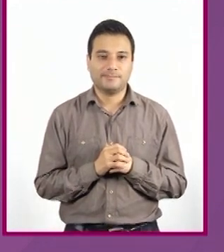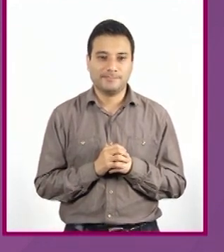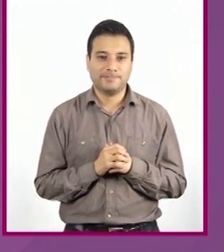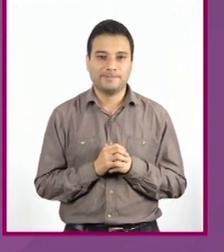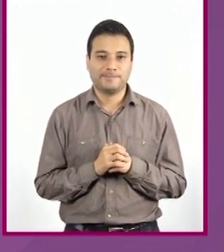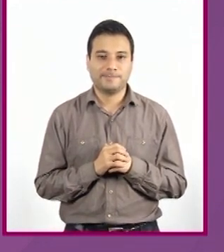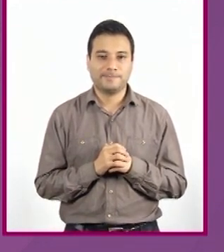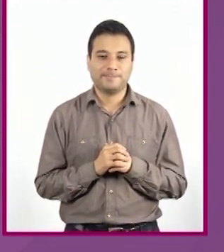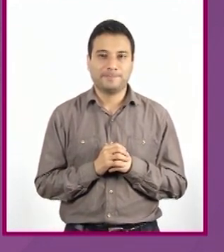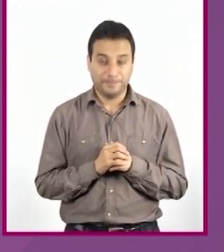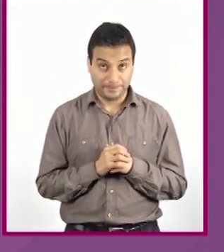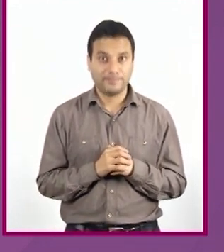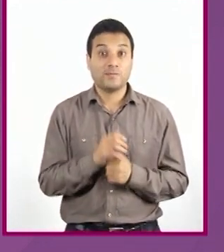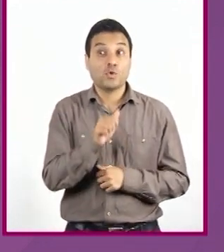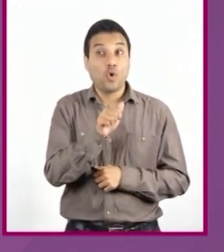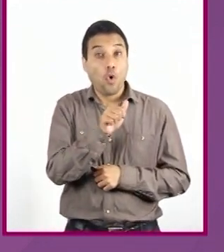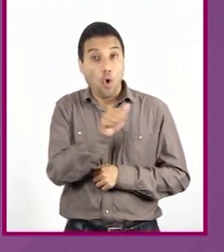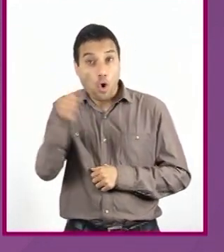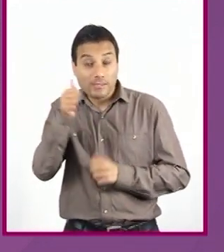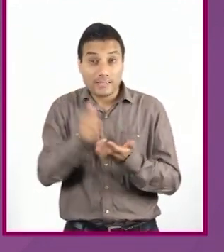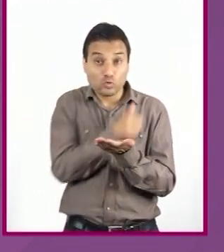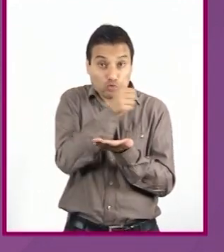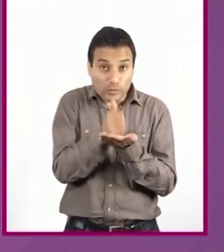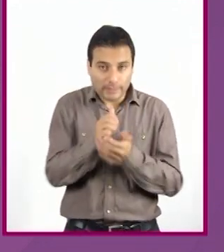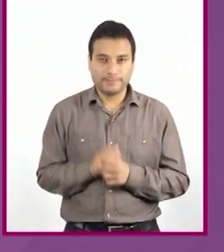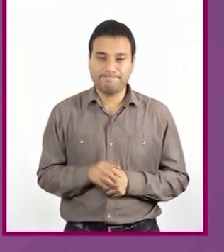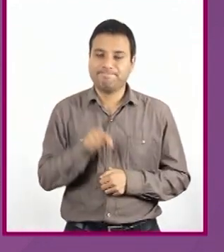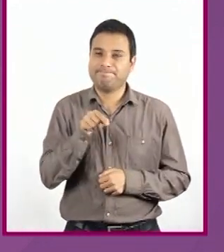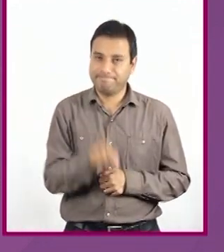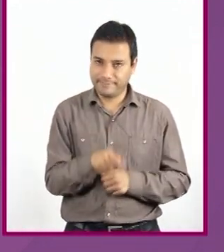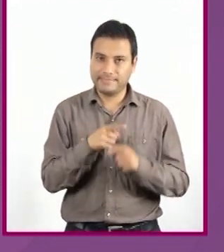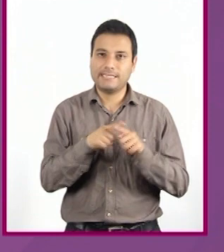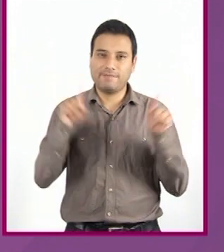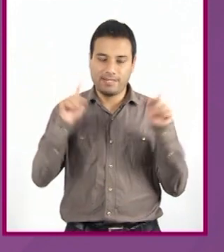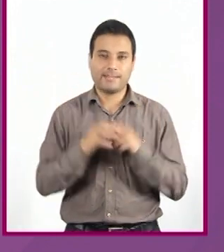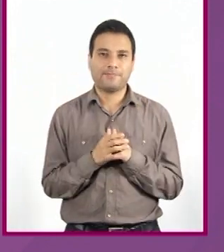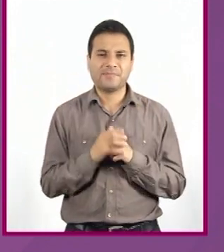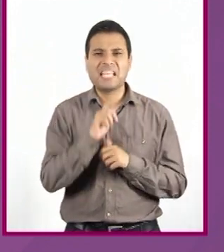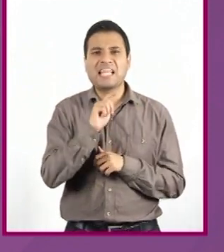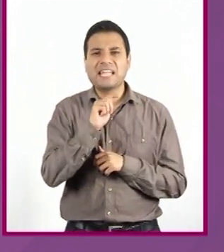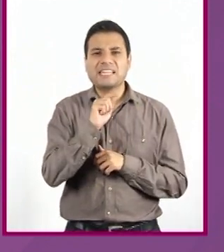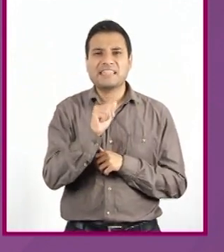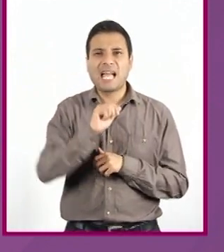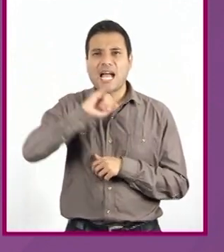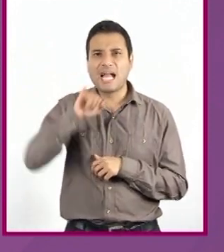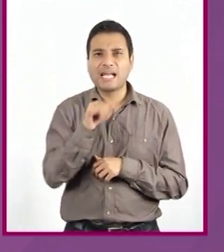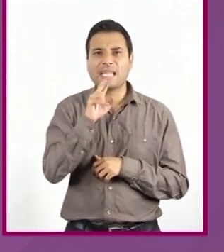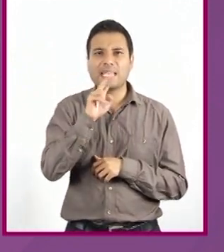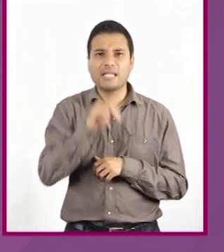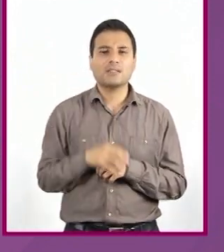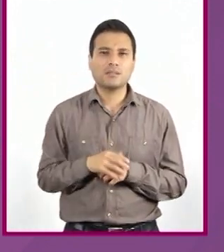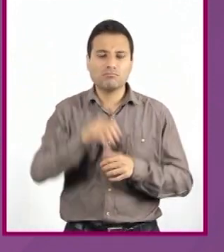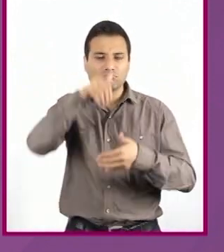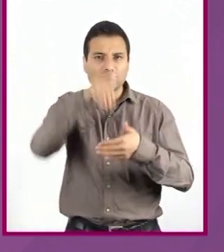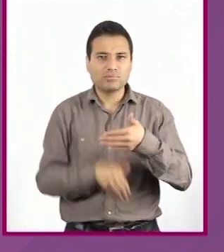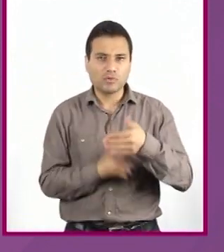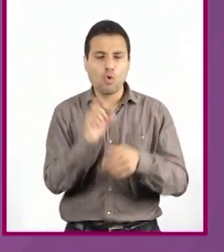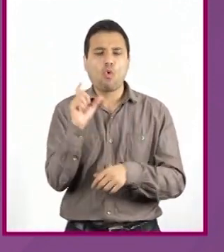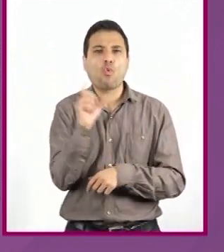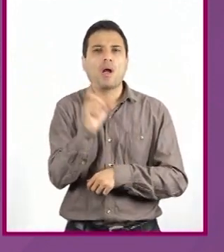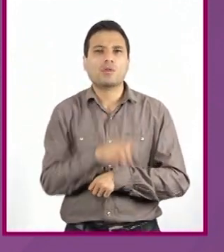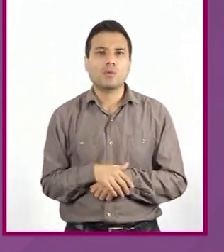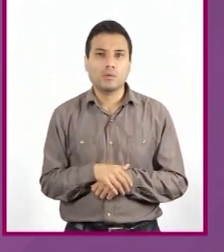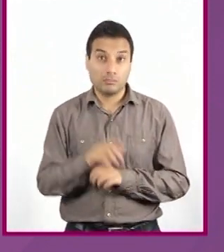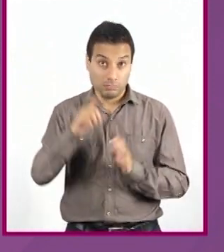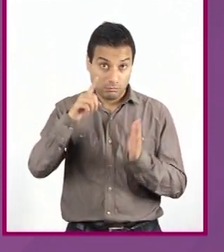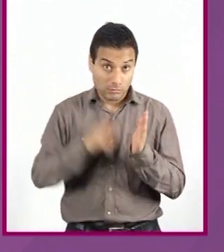Al contrario de otras ciudades del periodo clásico, el colapso de El Tajín no sucedió al final de este periodo. Más